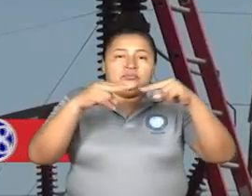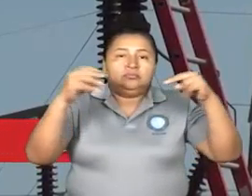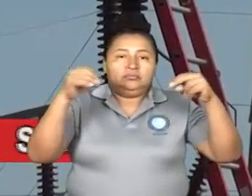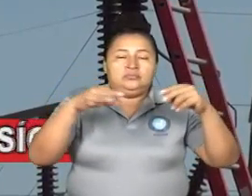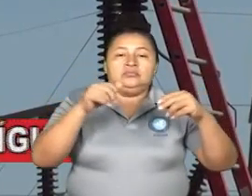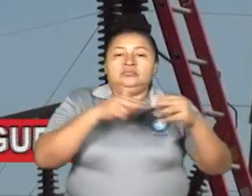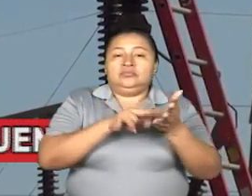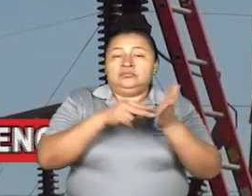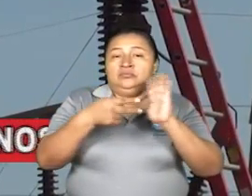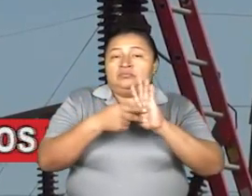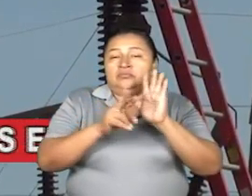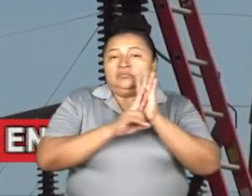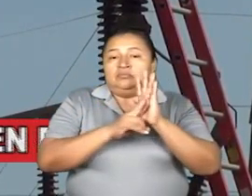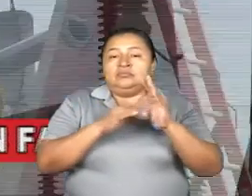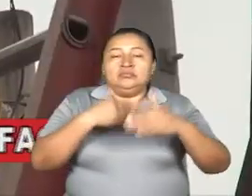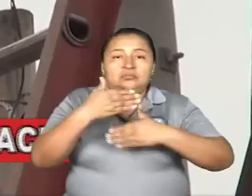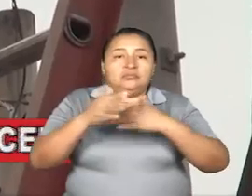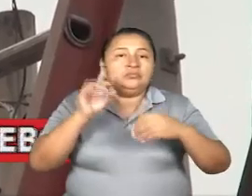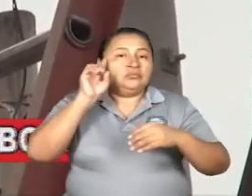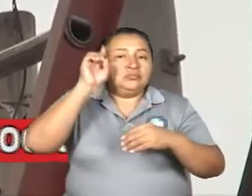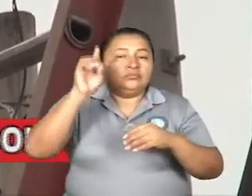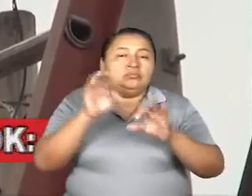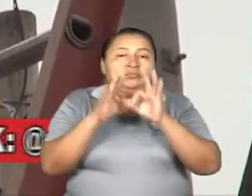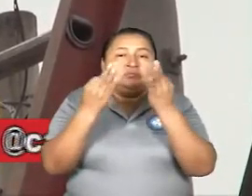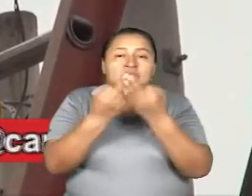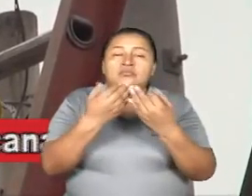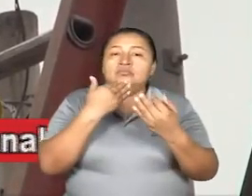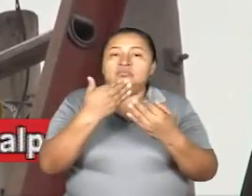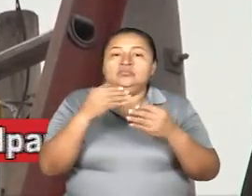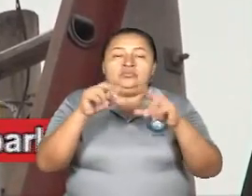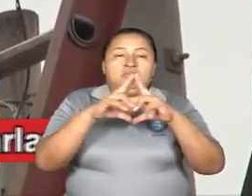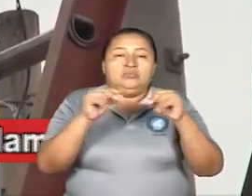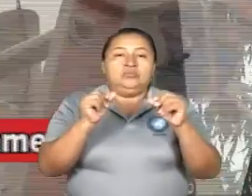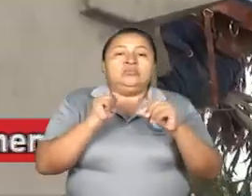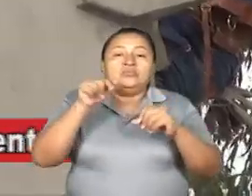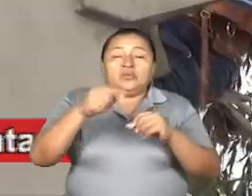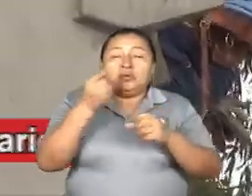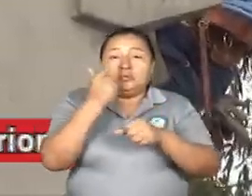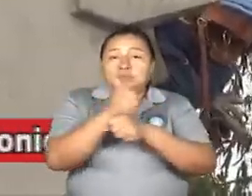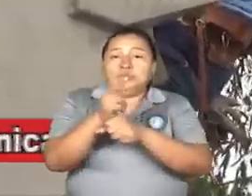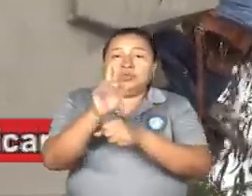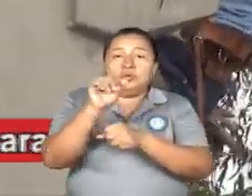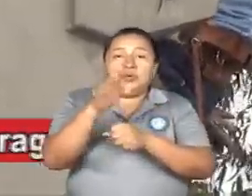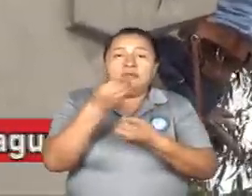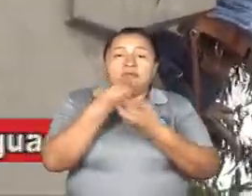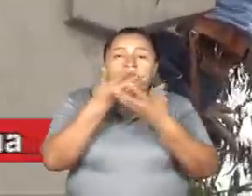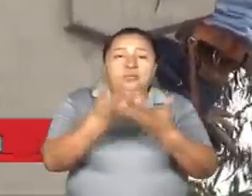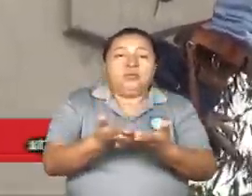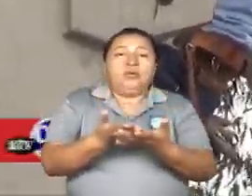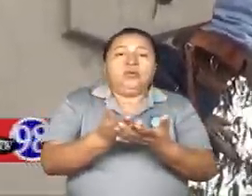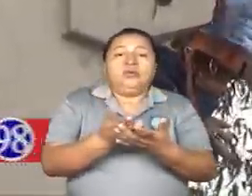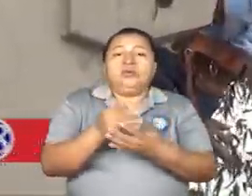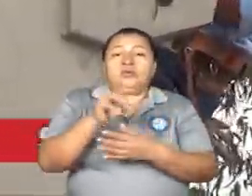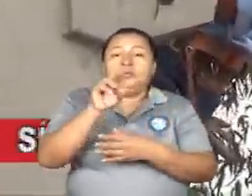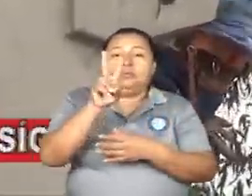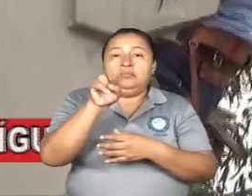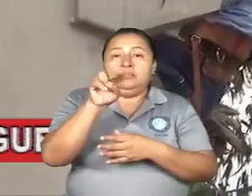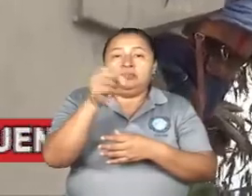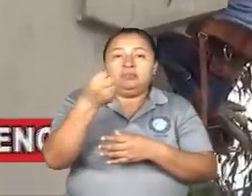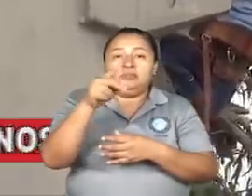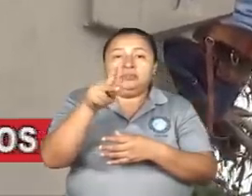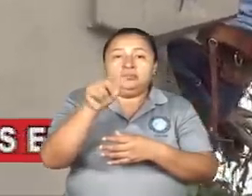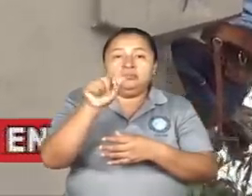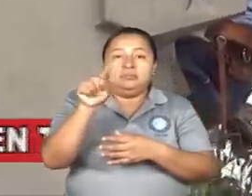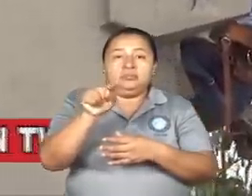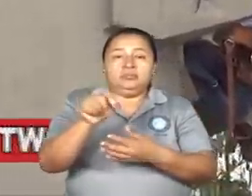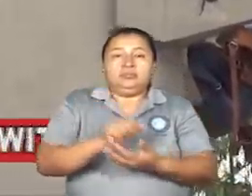cual representa progreso y bienestar para las familias nicaragüenses. Con imágenes de Ronald Ruiz para el canal parlamentario, les informó Vanessa